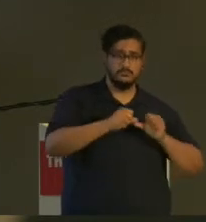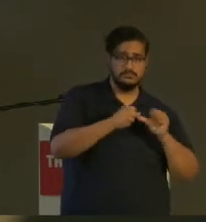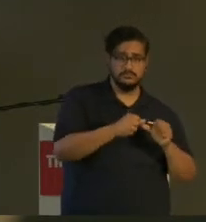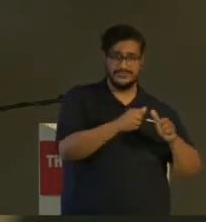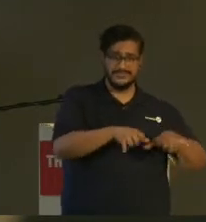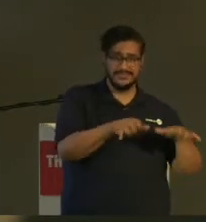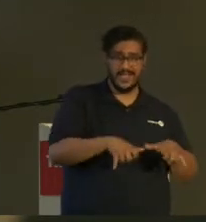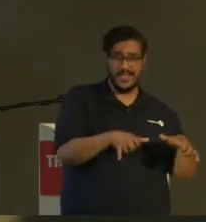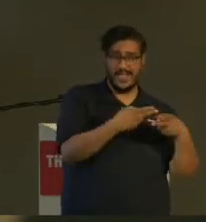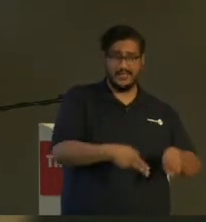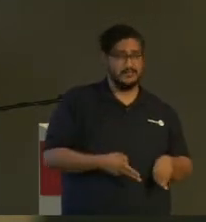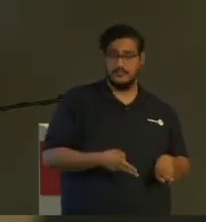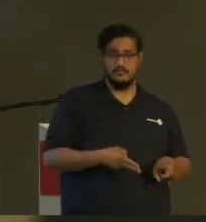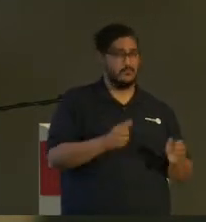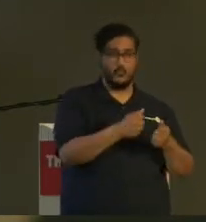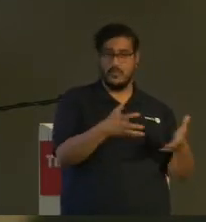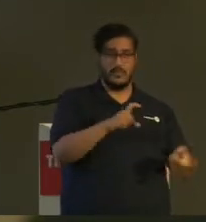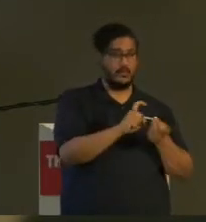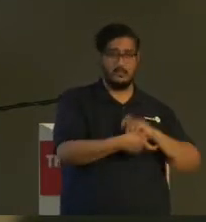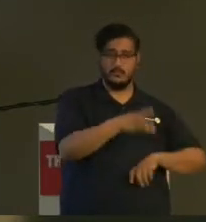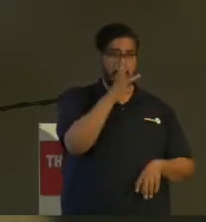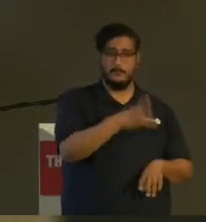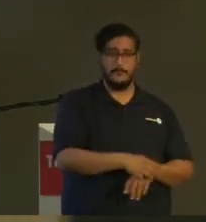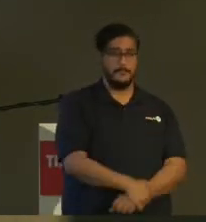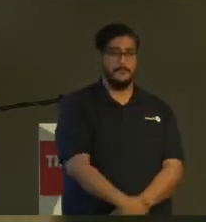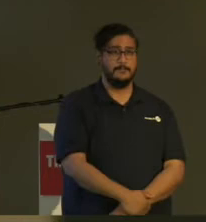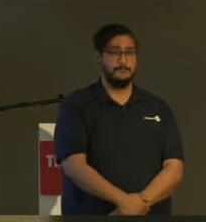pecera sin que cambie el agua.